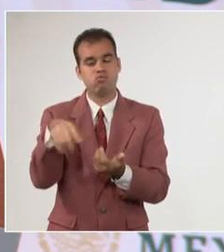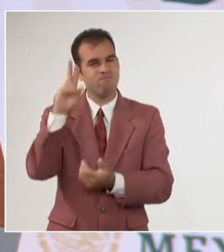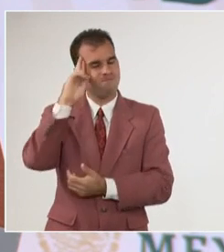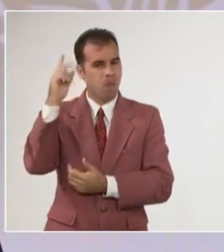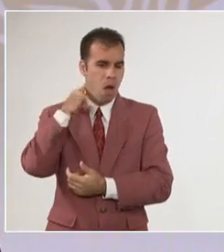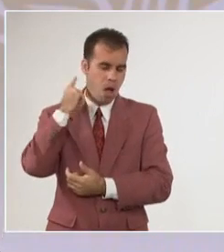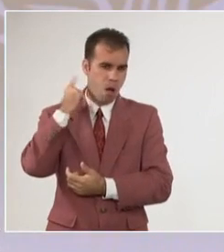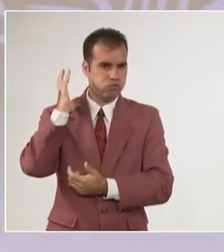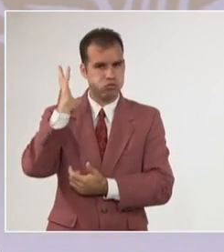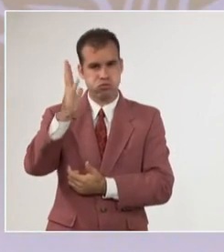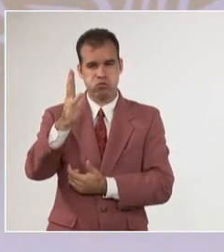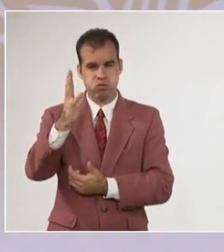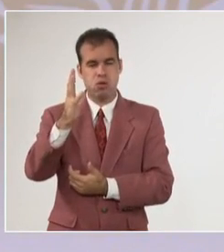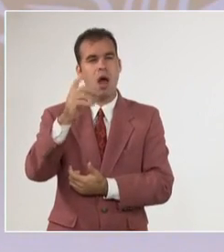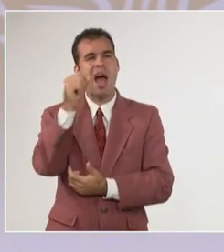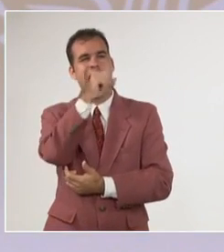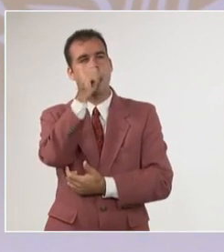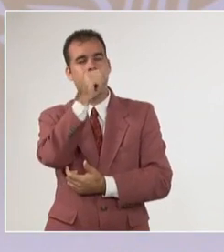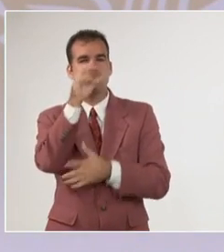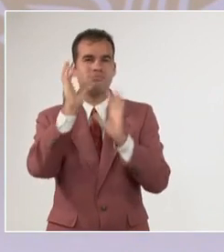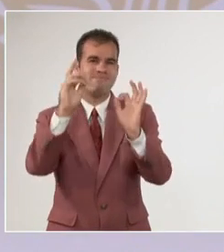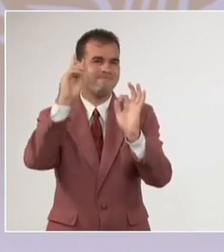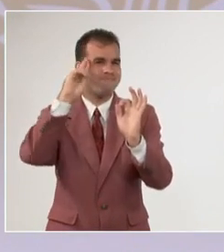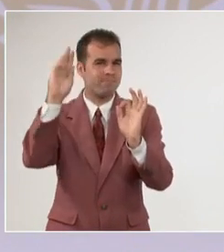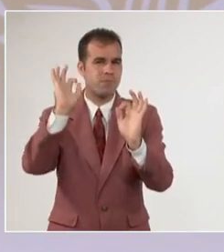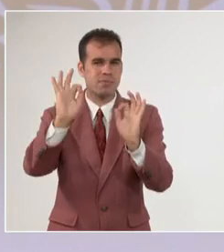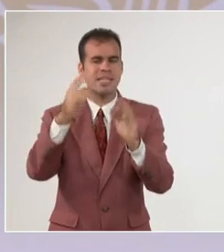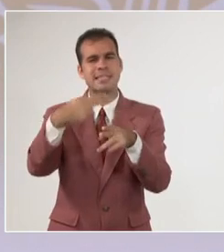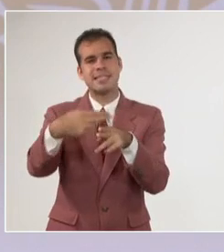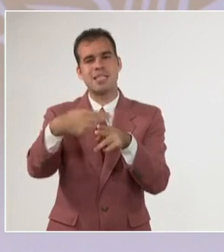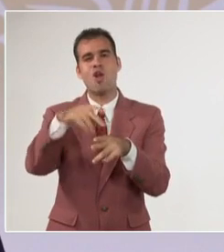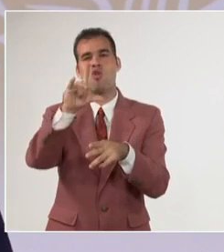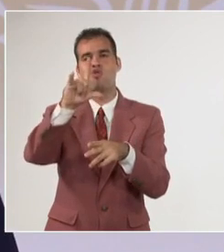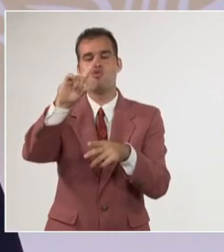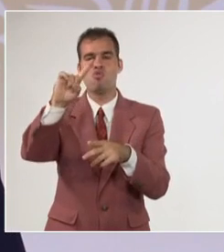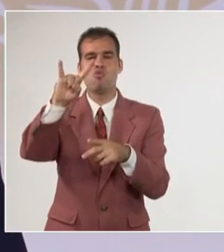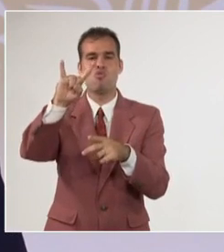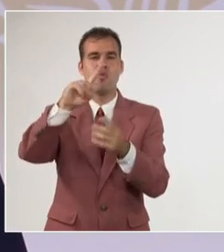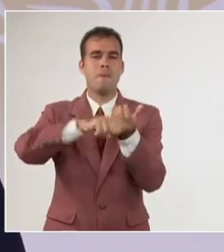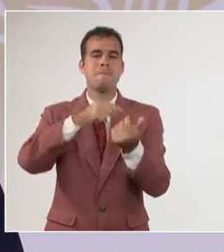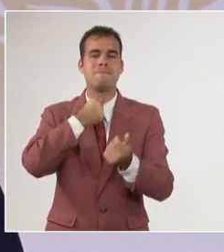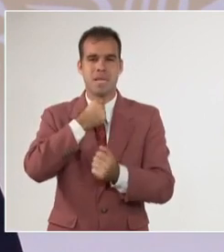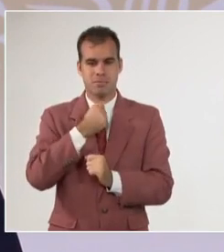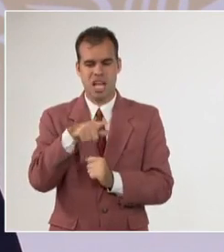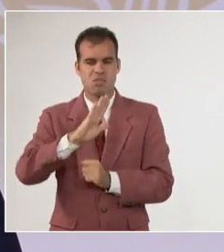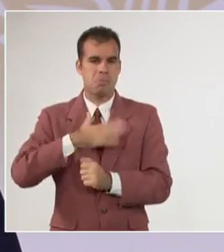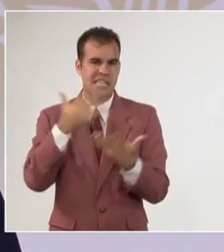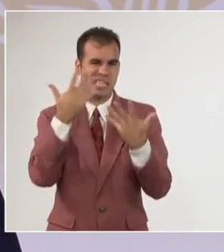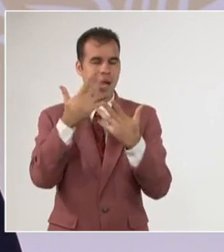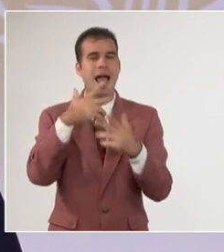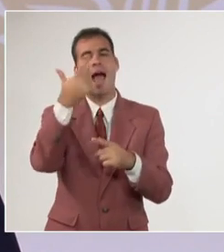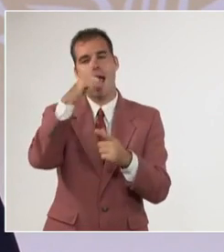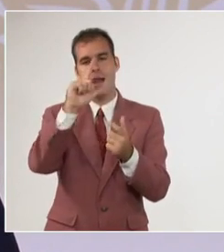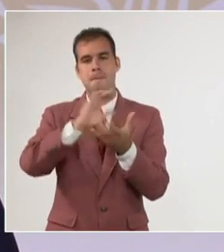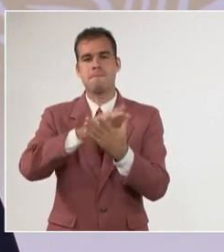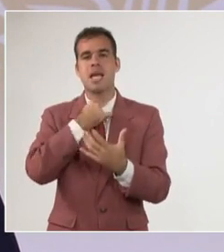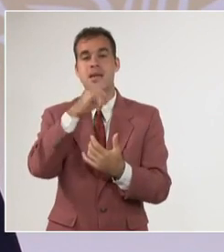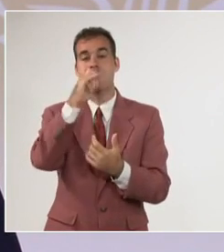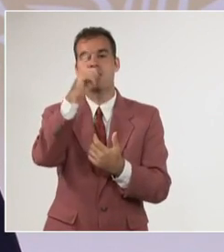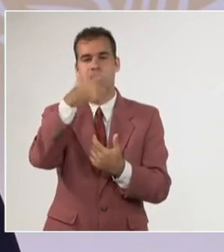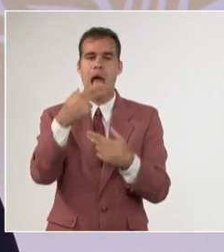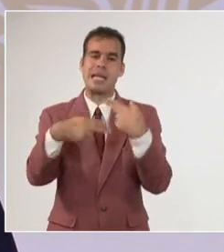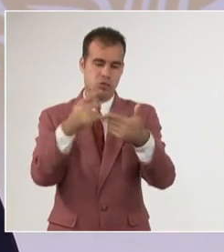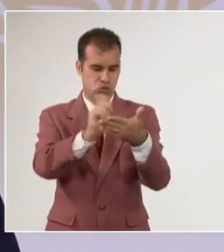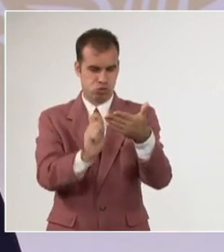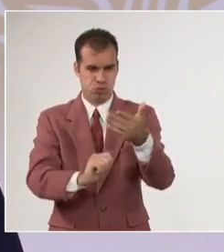como un himno de aquellos tiempos épicos, La Lupe, de Juan Almeida Bosque. De ese periodo mexicano quedaron para siempre